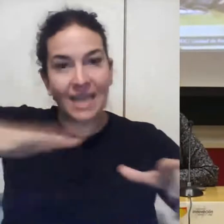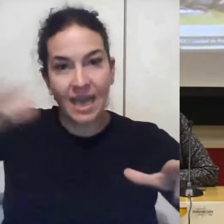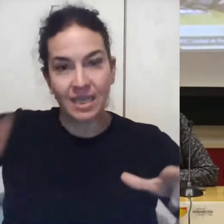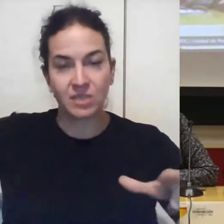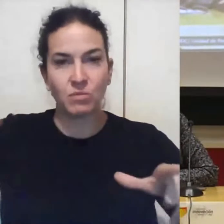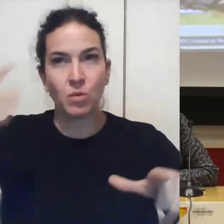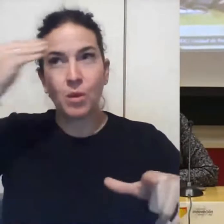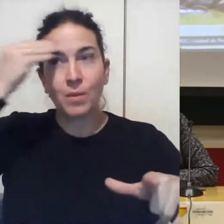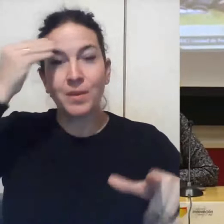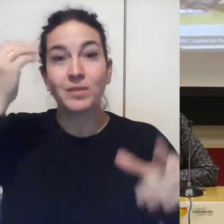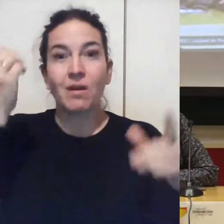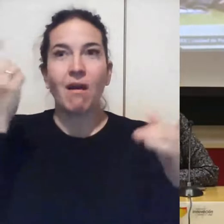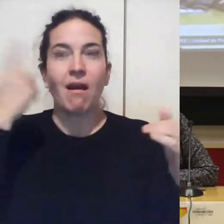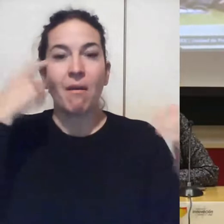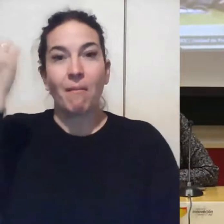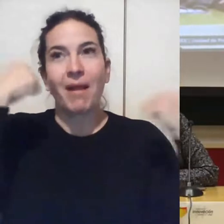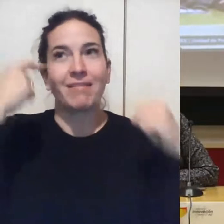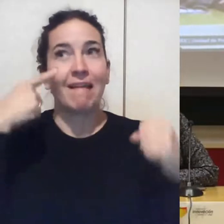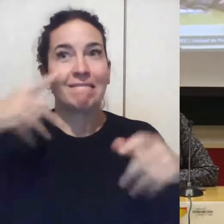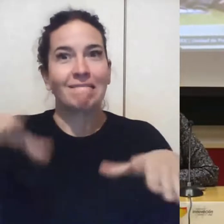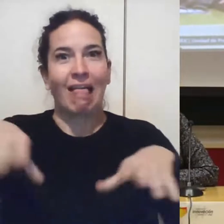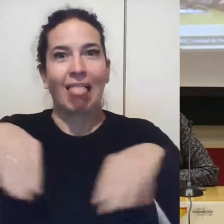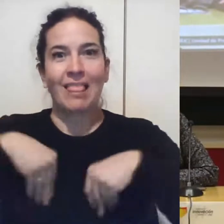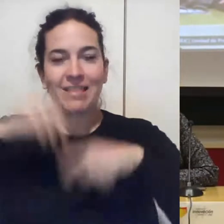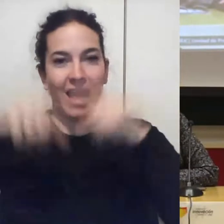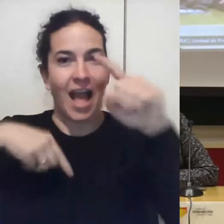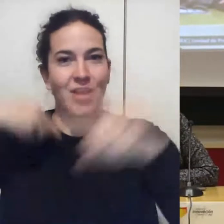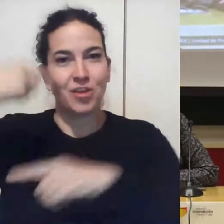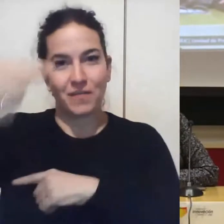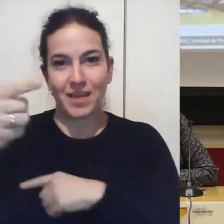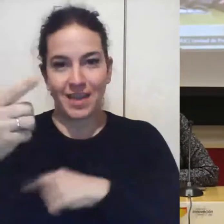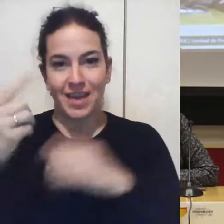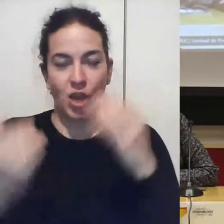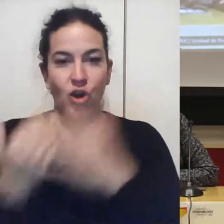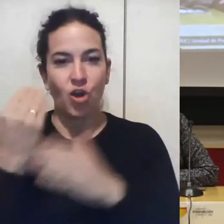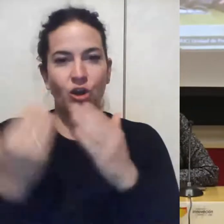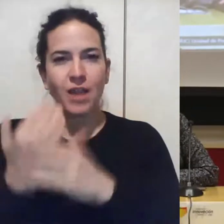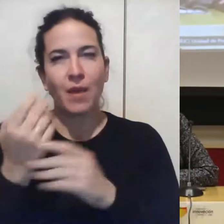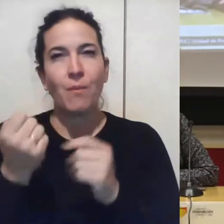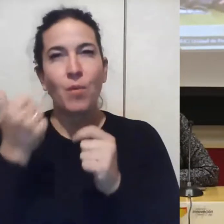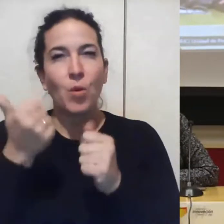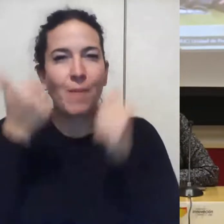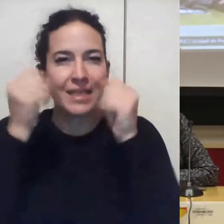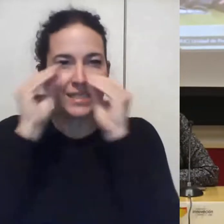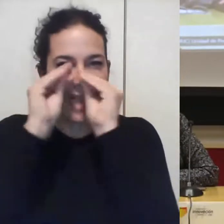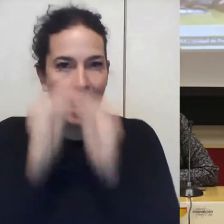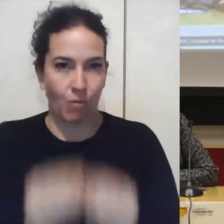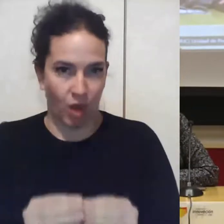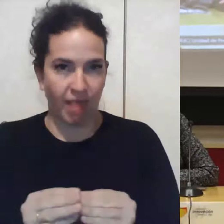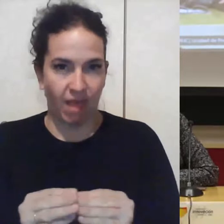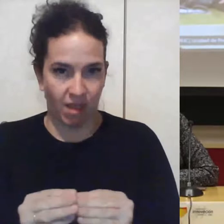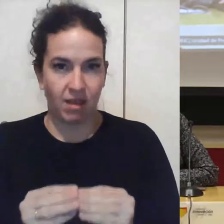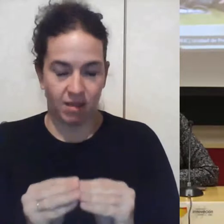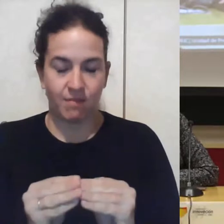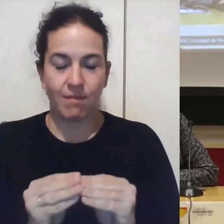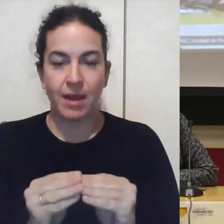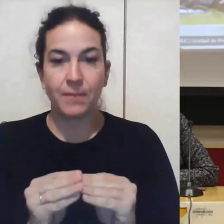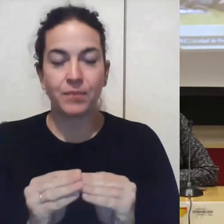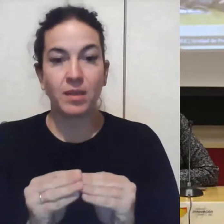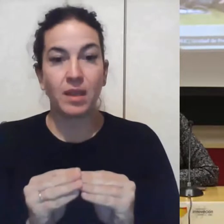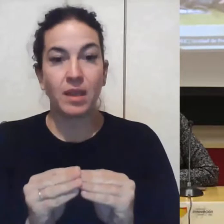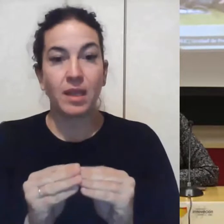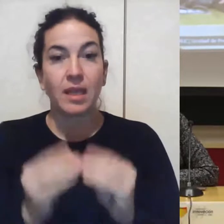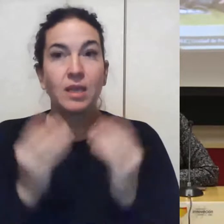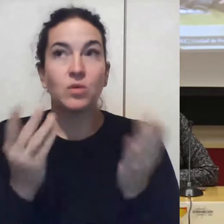a ver si me la cogen para el año que viene, en la jornada, porque es un poquito más elaborada. Y es importante esa idea